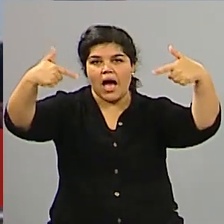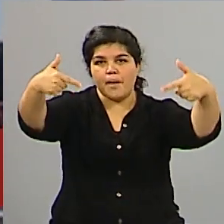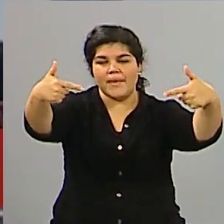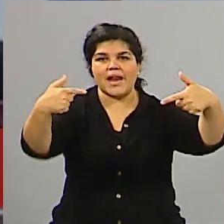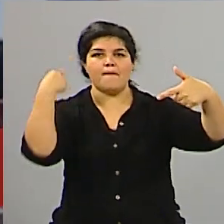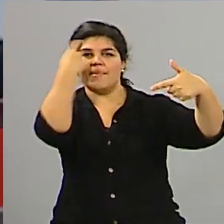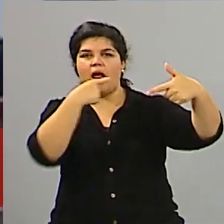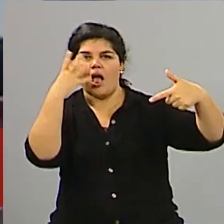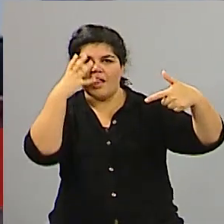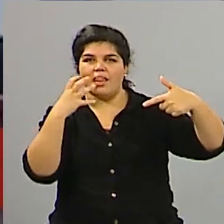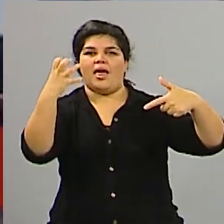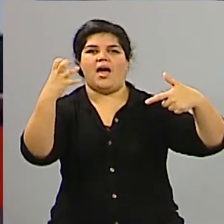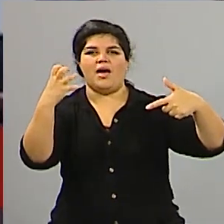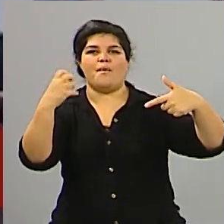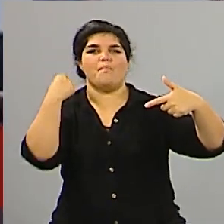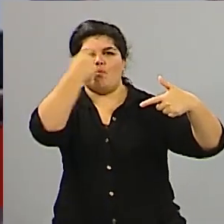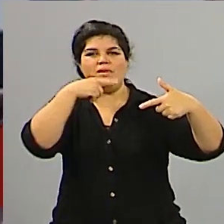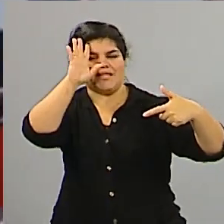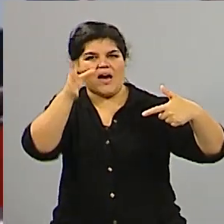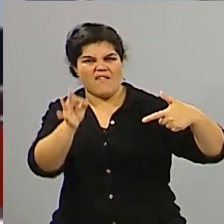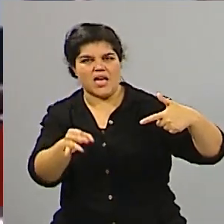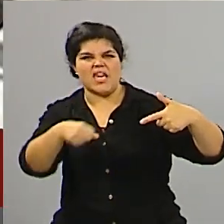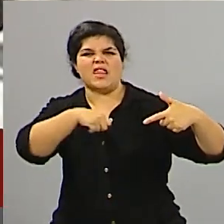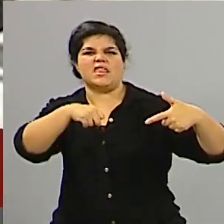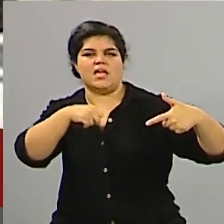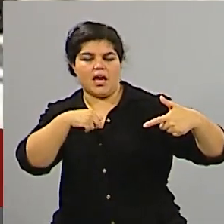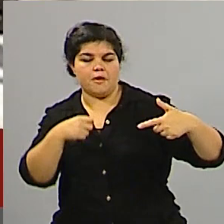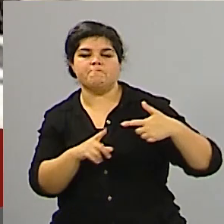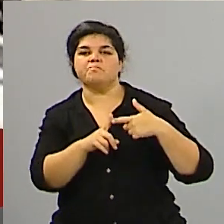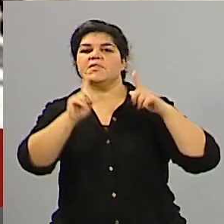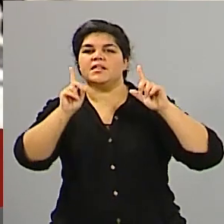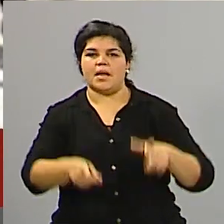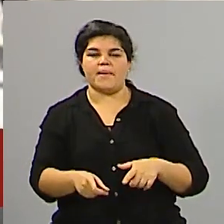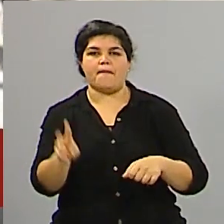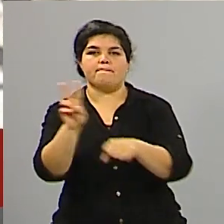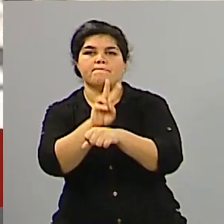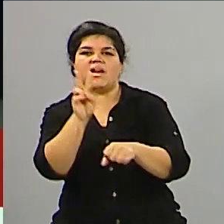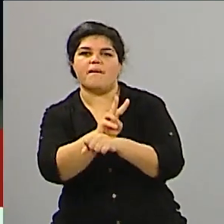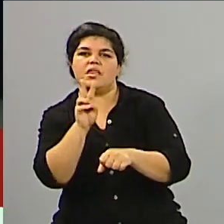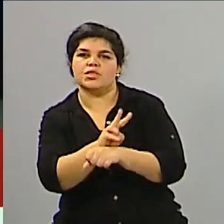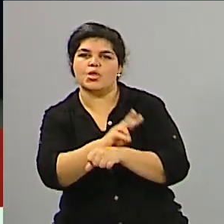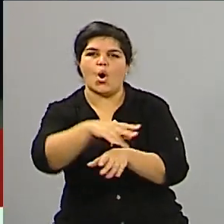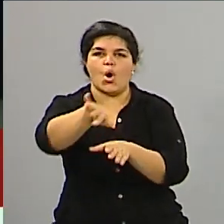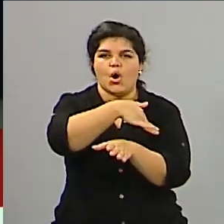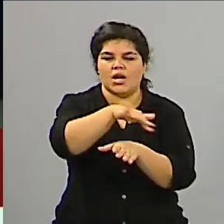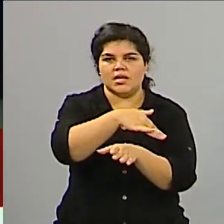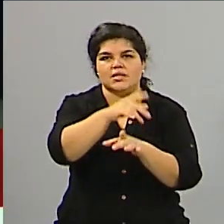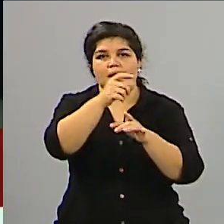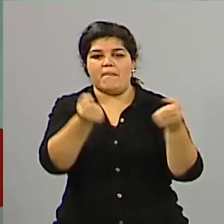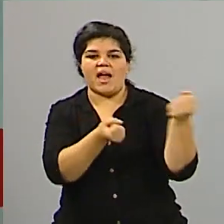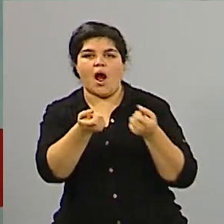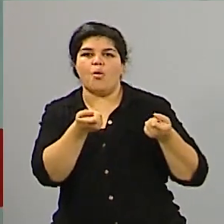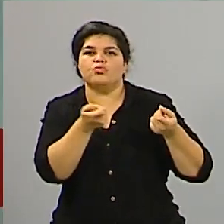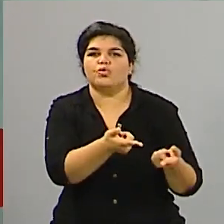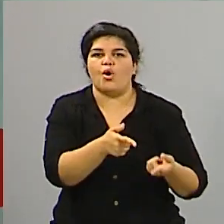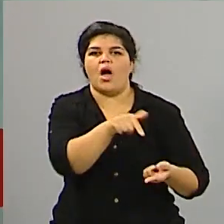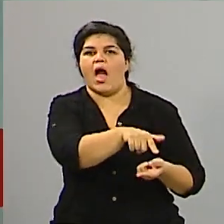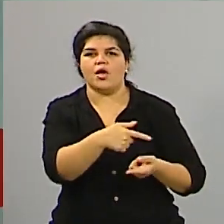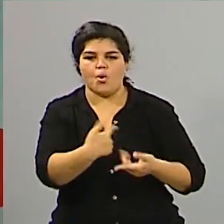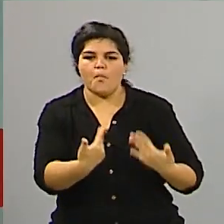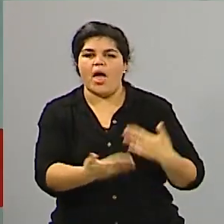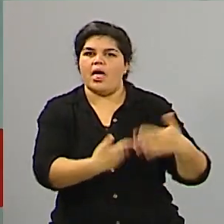solamente son factores externos, son factores internos. Nosotros queremos contribuir a eso. ¿Y para qué? ¿A qué voy? A la educación. Un chico se le está brindando